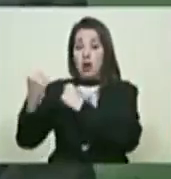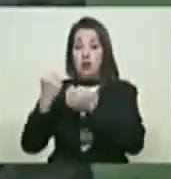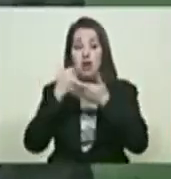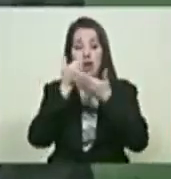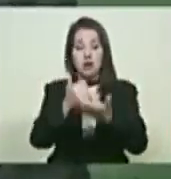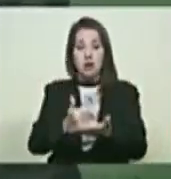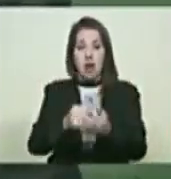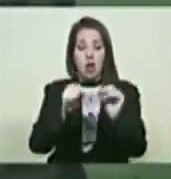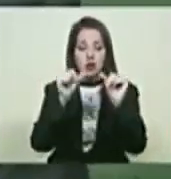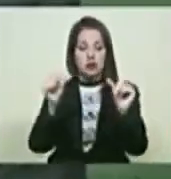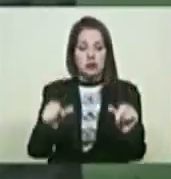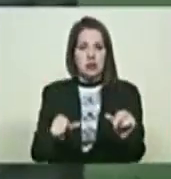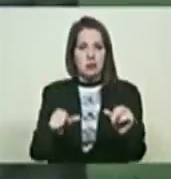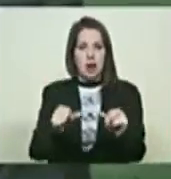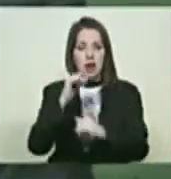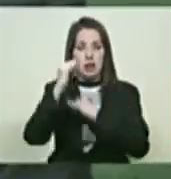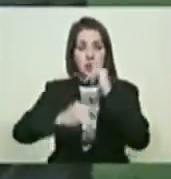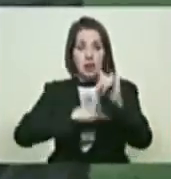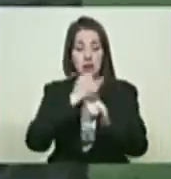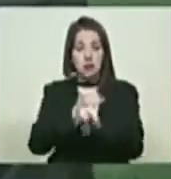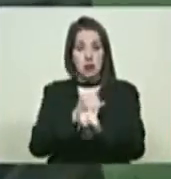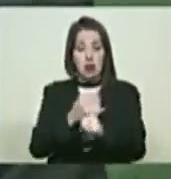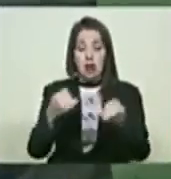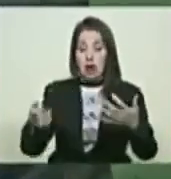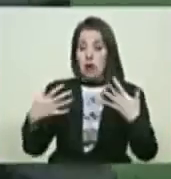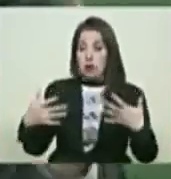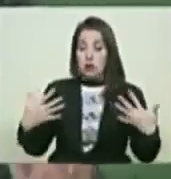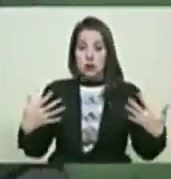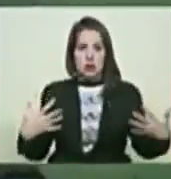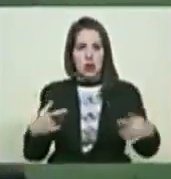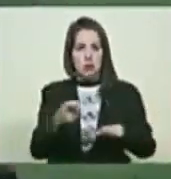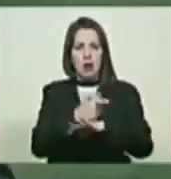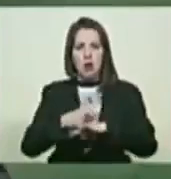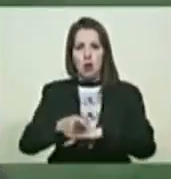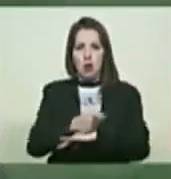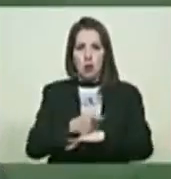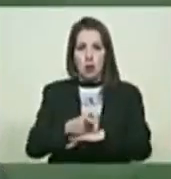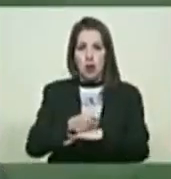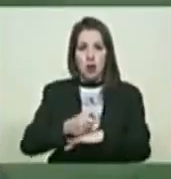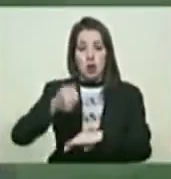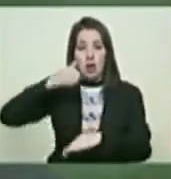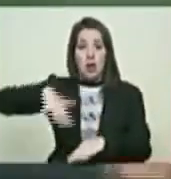internacionales de apoyo y auxilio para los gobiernos y pueblos del mundo que lo necesitan.